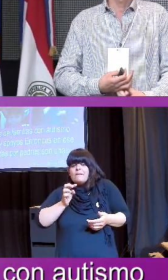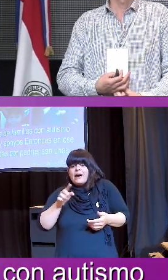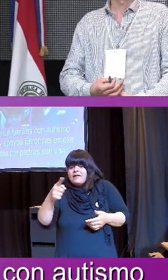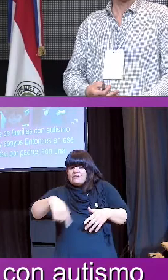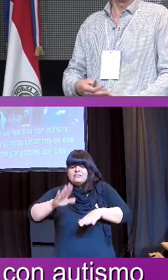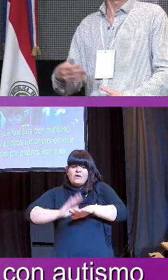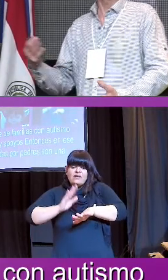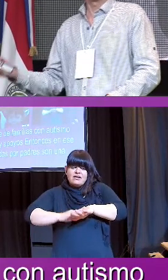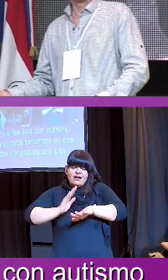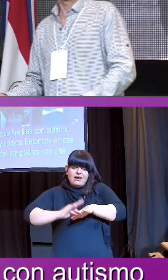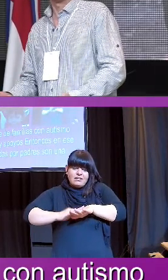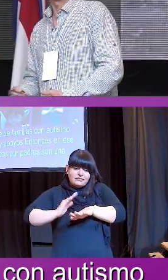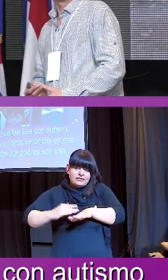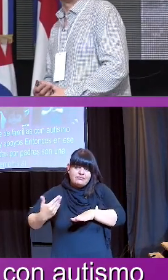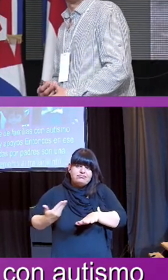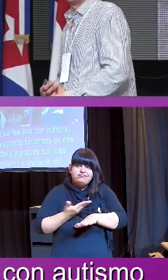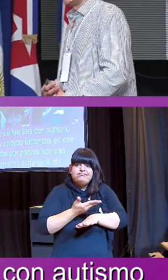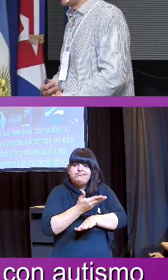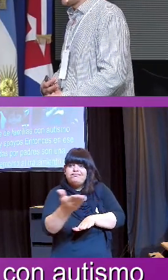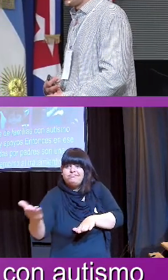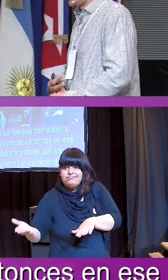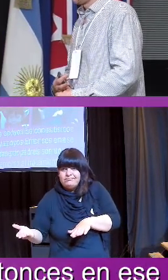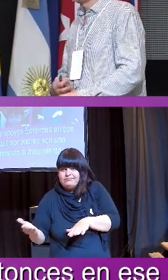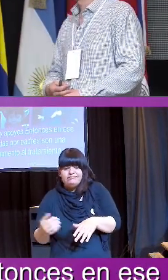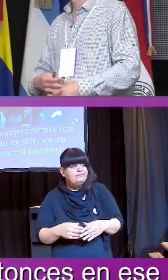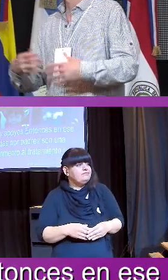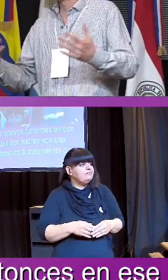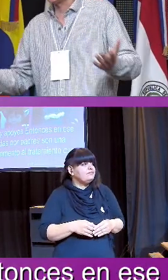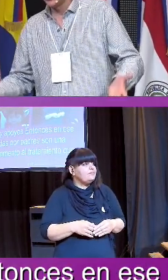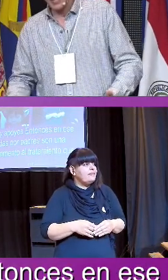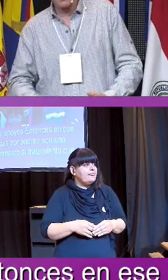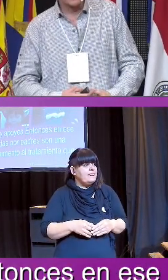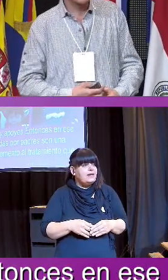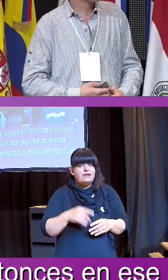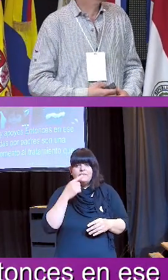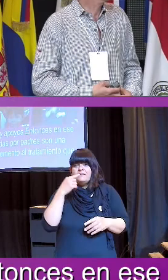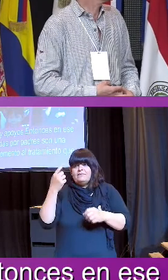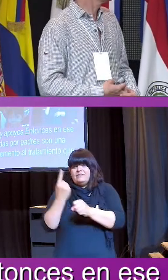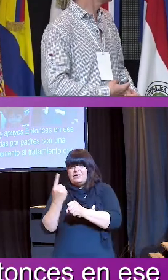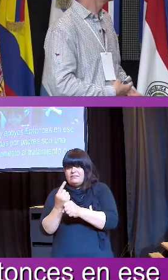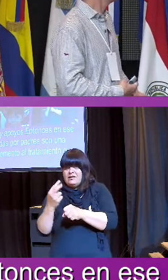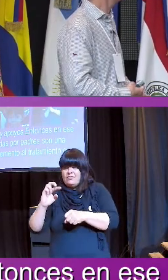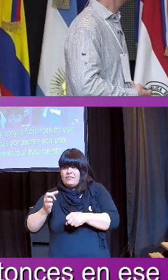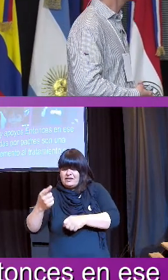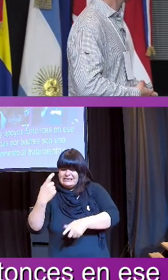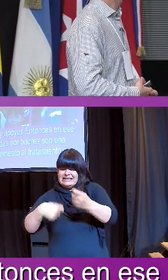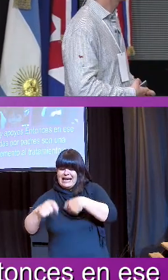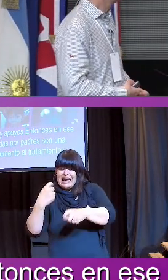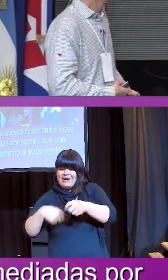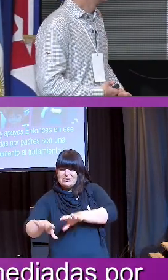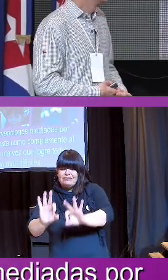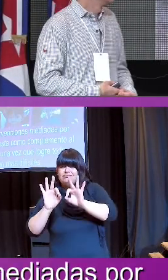respuesta como complemento al tratamiento que vaya adquiriendo una vez que logre todos los trámites, etcétera, que cada vez están más difíciles.